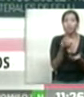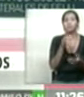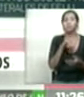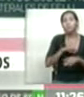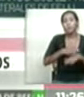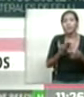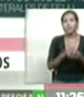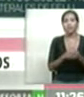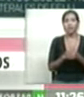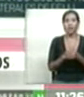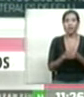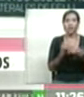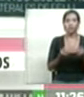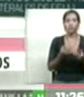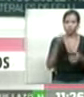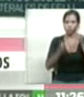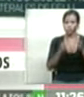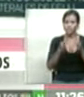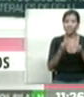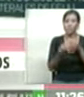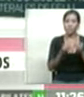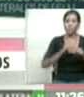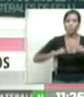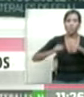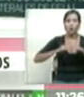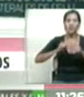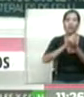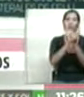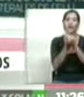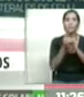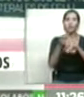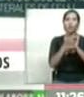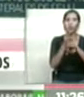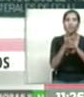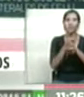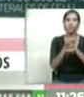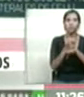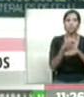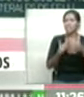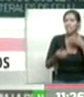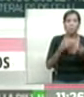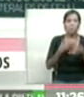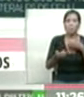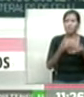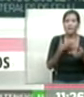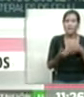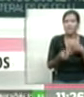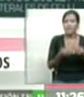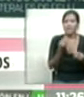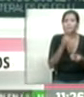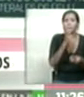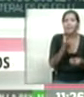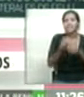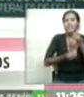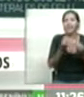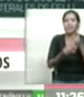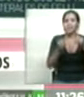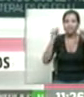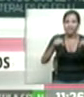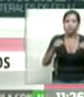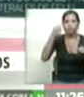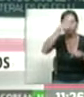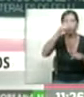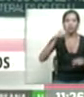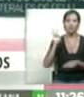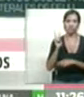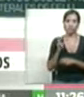Donald Trump, a su juicio, estaría tratando de promover un cambio de gobierno sin importarle las consecuencias que podría generar esto para el pueblo de